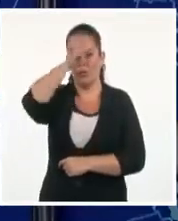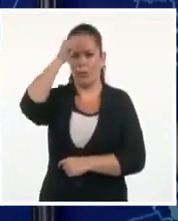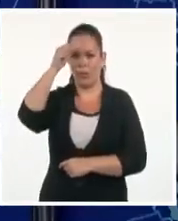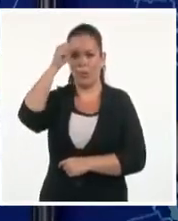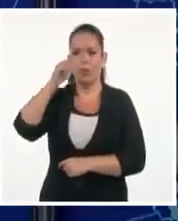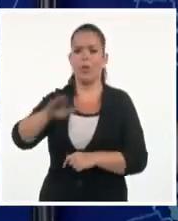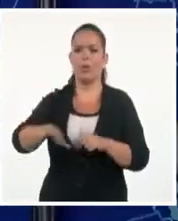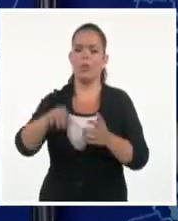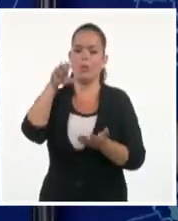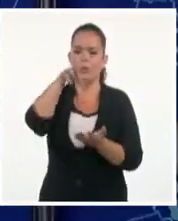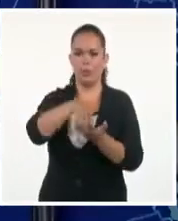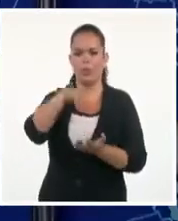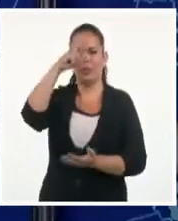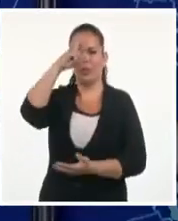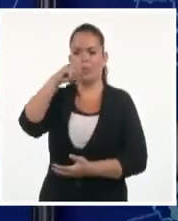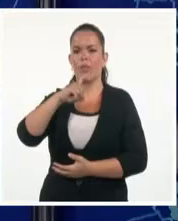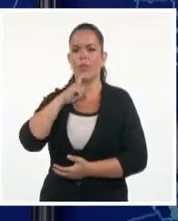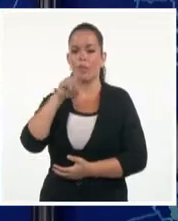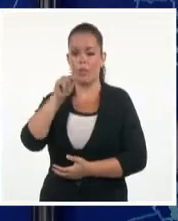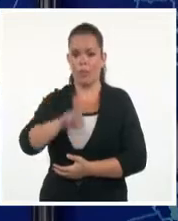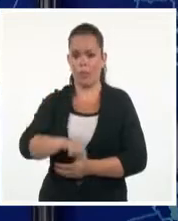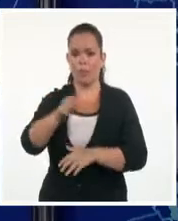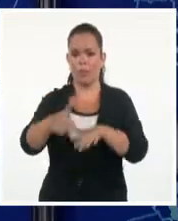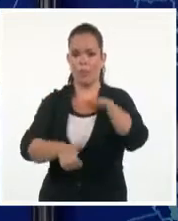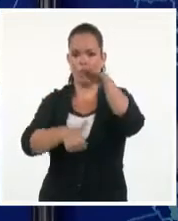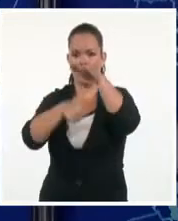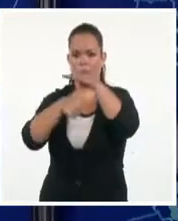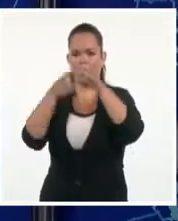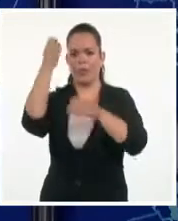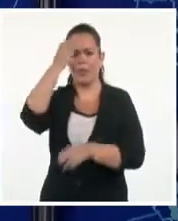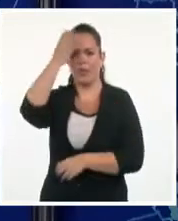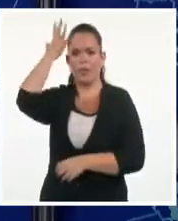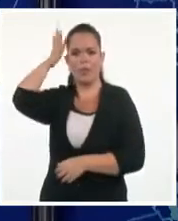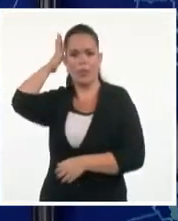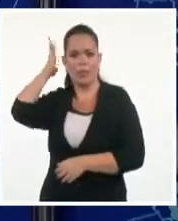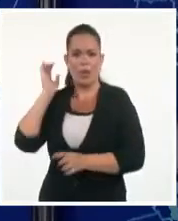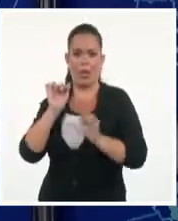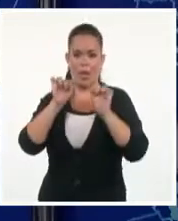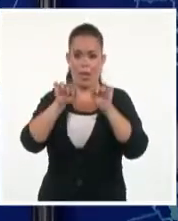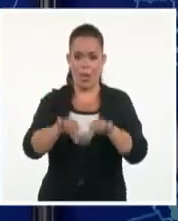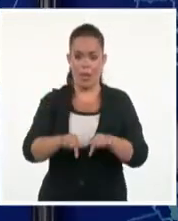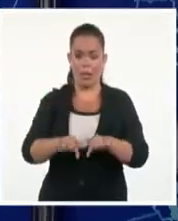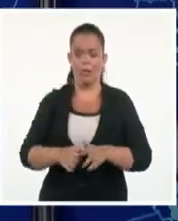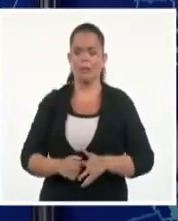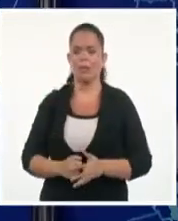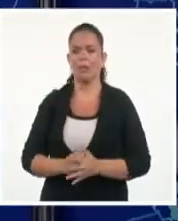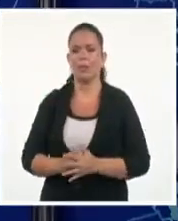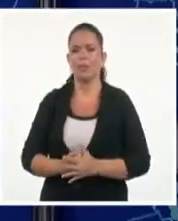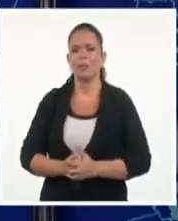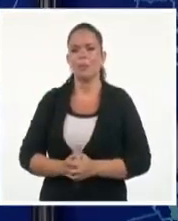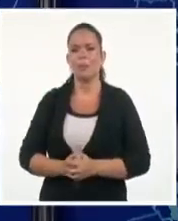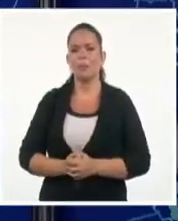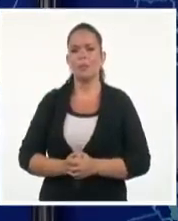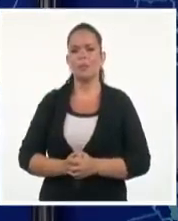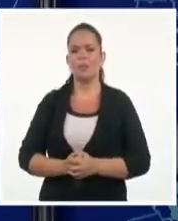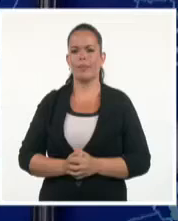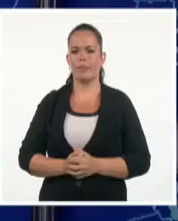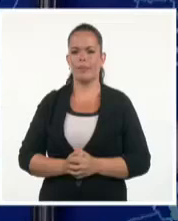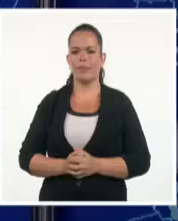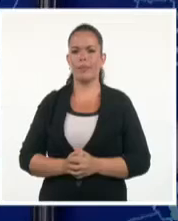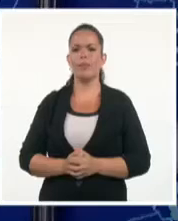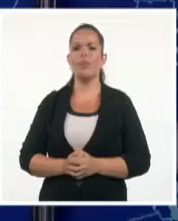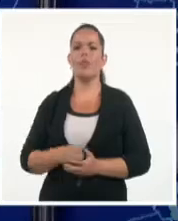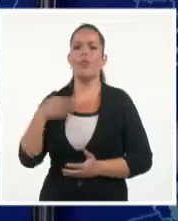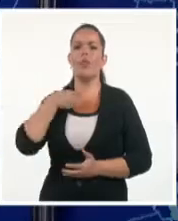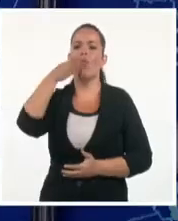Baños, el primer secretario del Comité Central del Partido Comunista de Cuba y presidente de la República, Miguel Díaz-Canel Bermúdez, llegó a